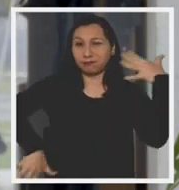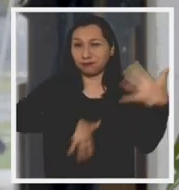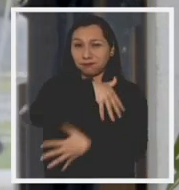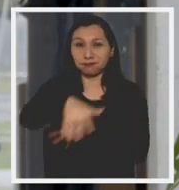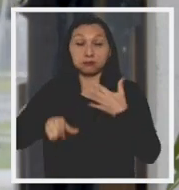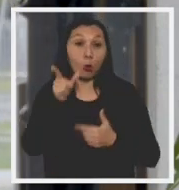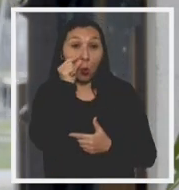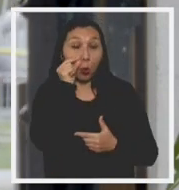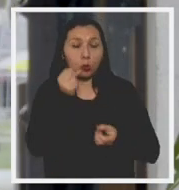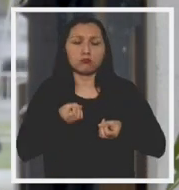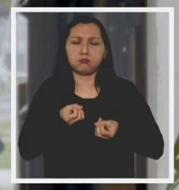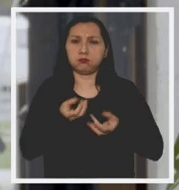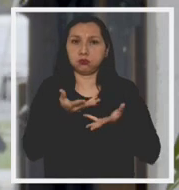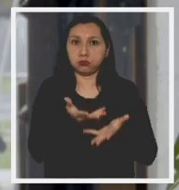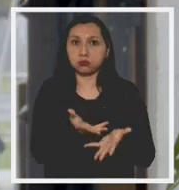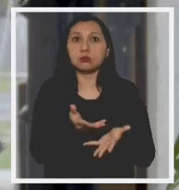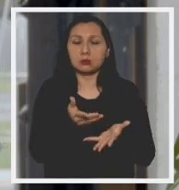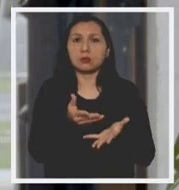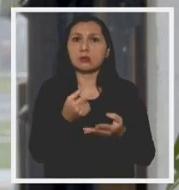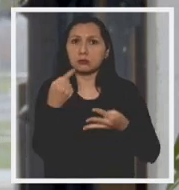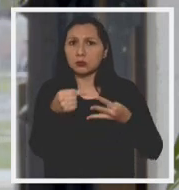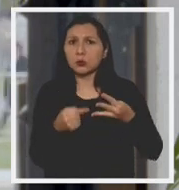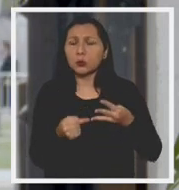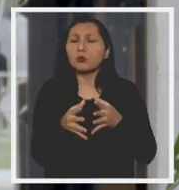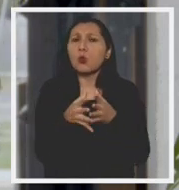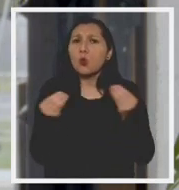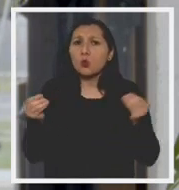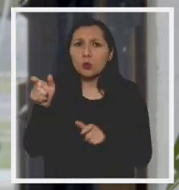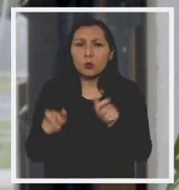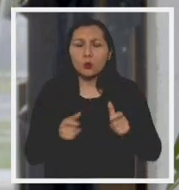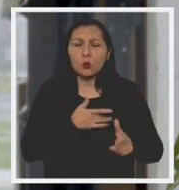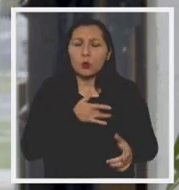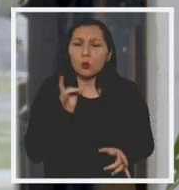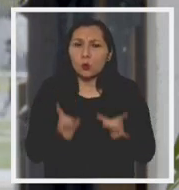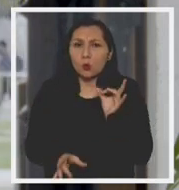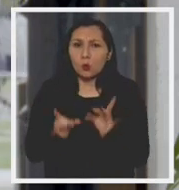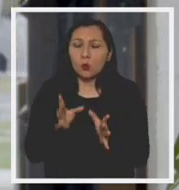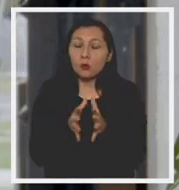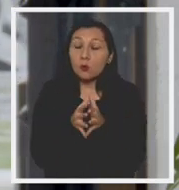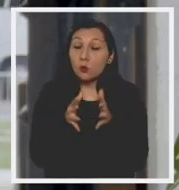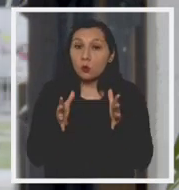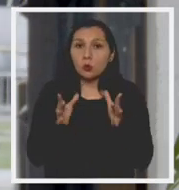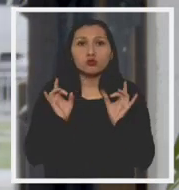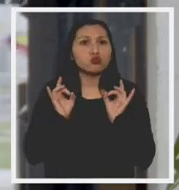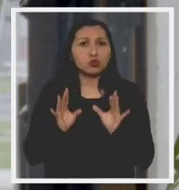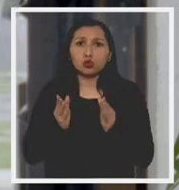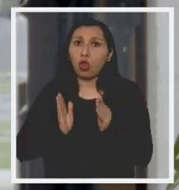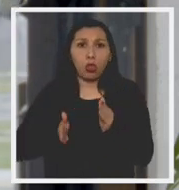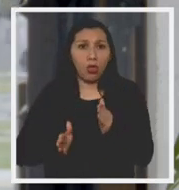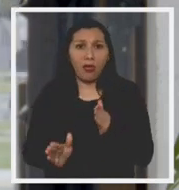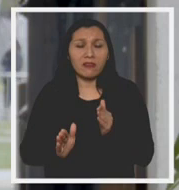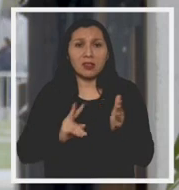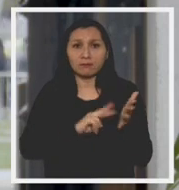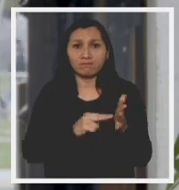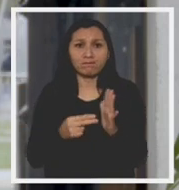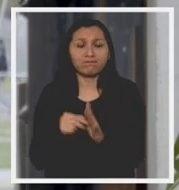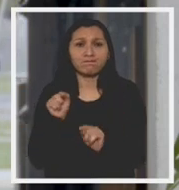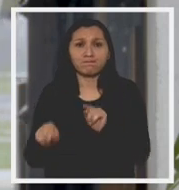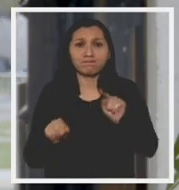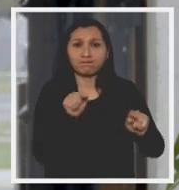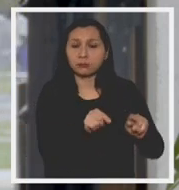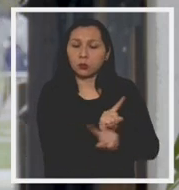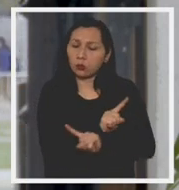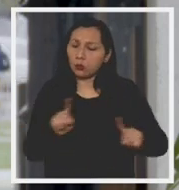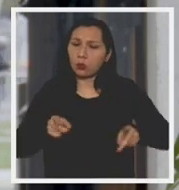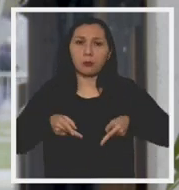social expresó y trajo consigo mucho dolor y ha dejado enormes secuelas. No